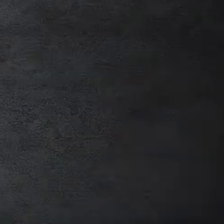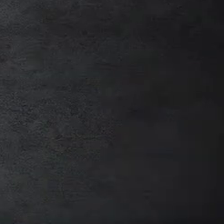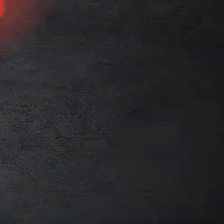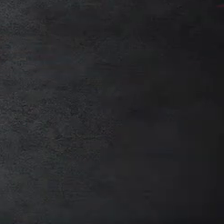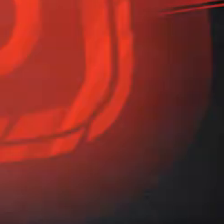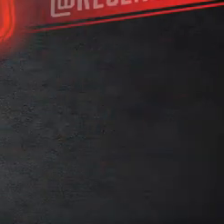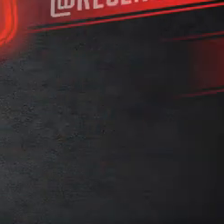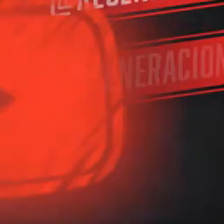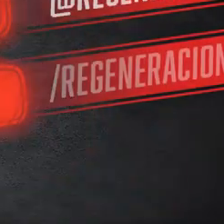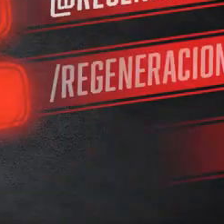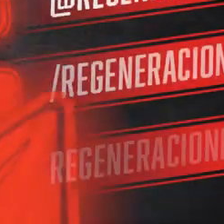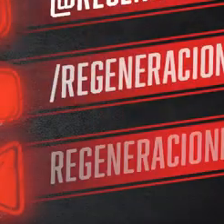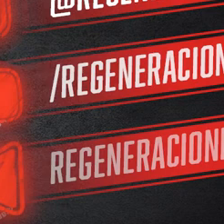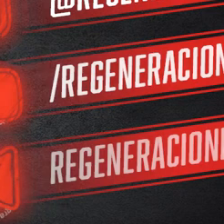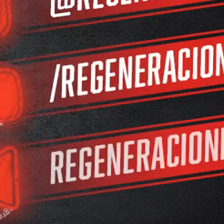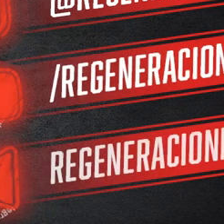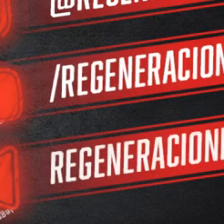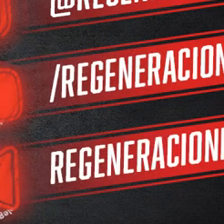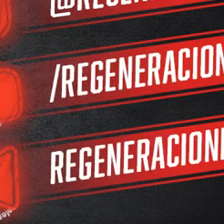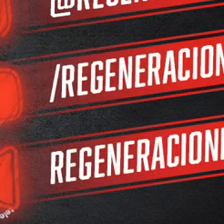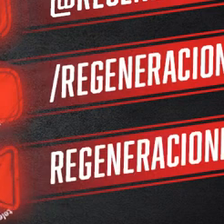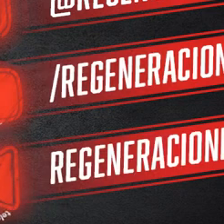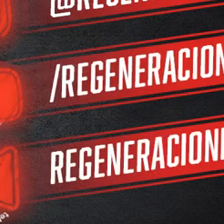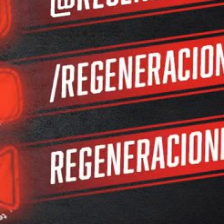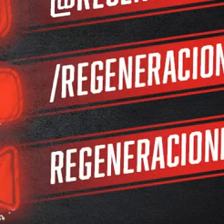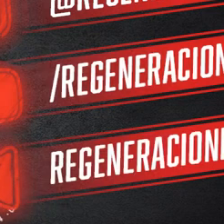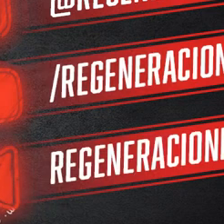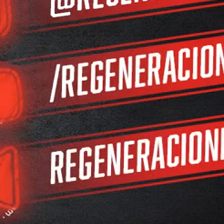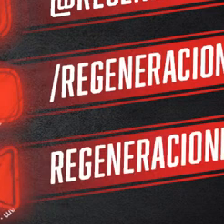porque